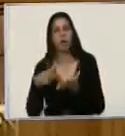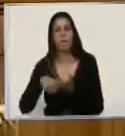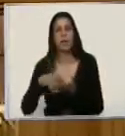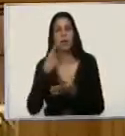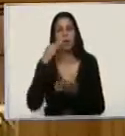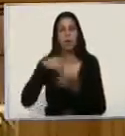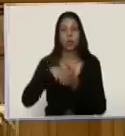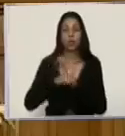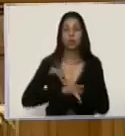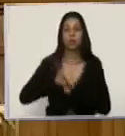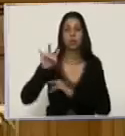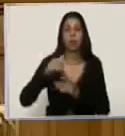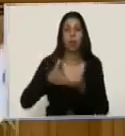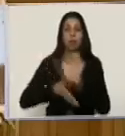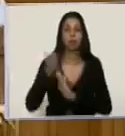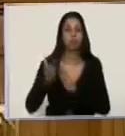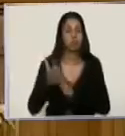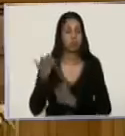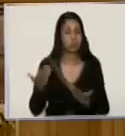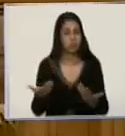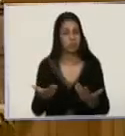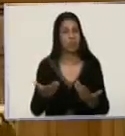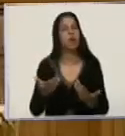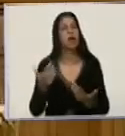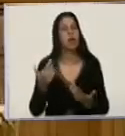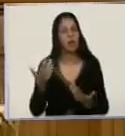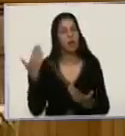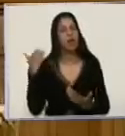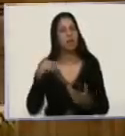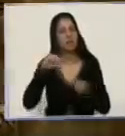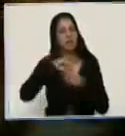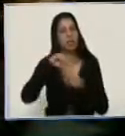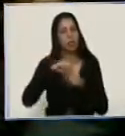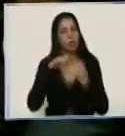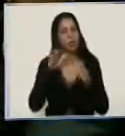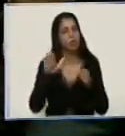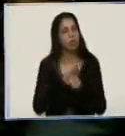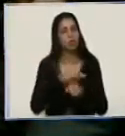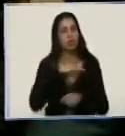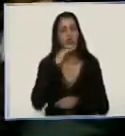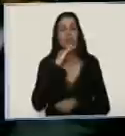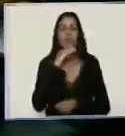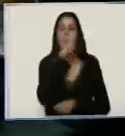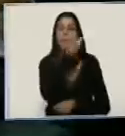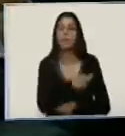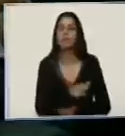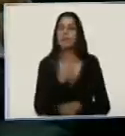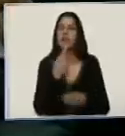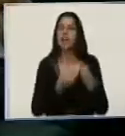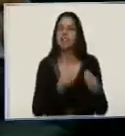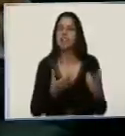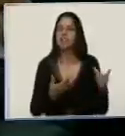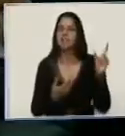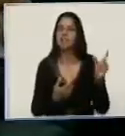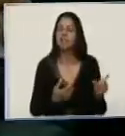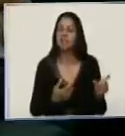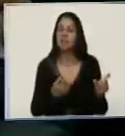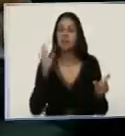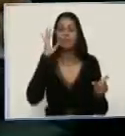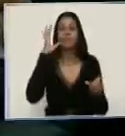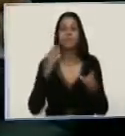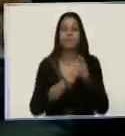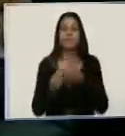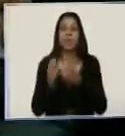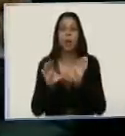ir de este país. Era una época que habían bastantes reservas. ¿Y qué hizo Carlos Delgado Chalbón? Creó una comisión